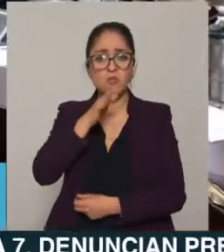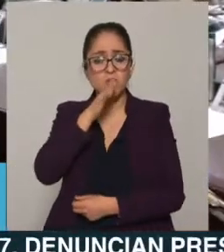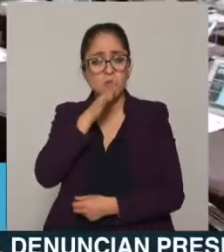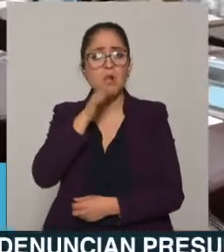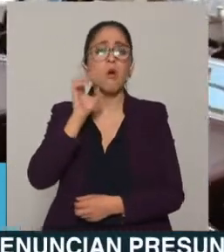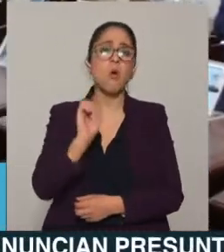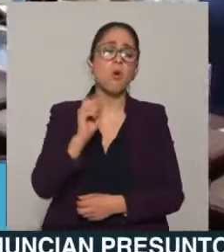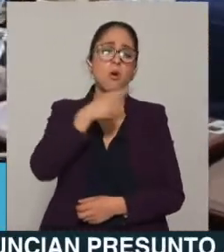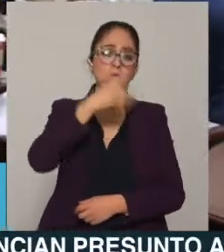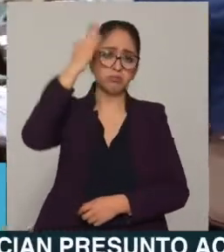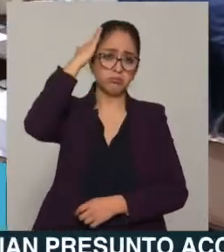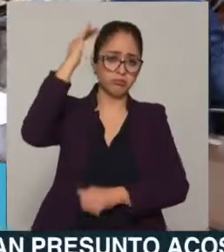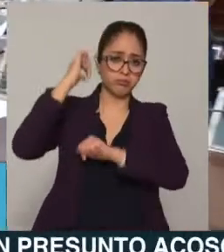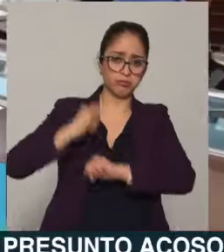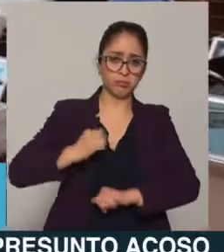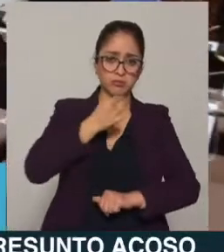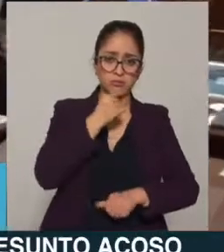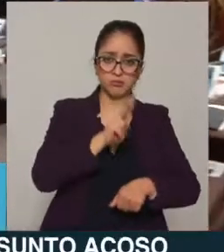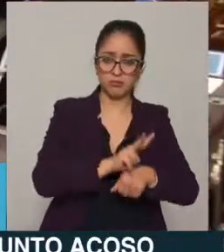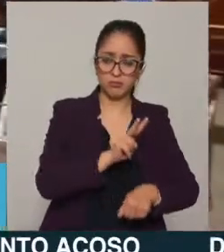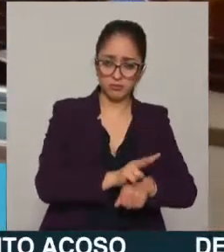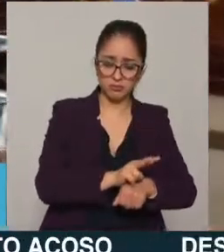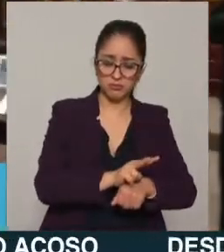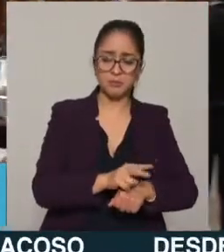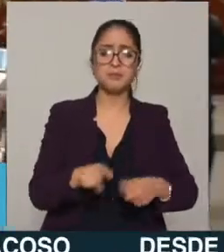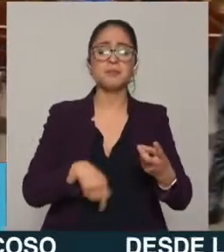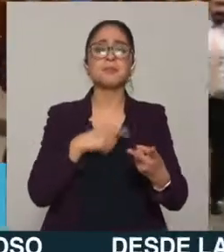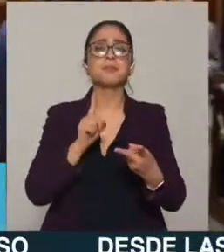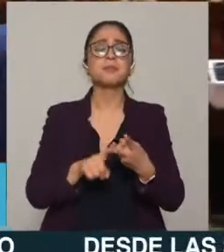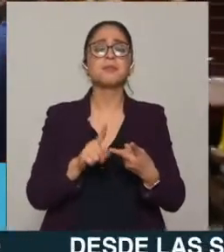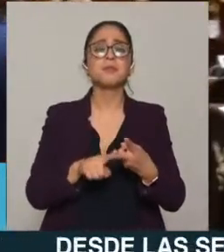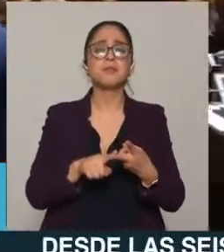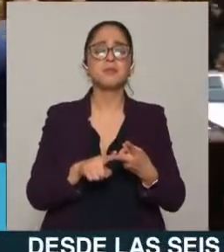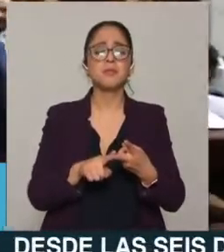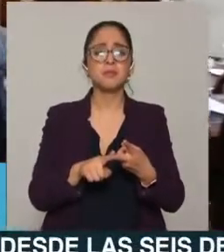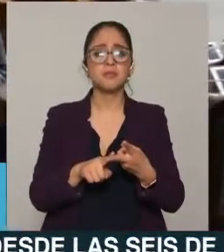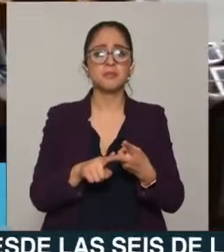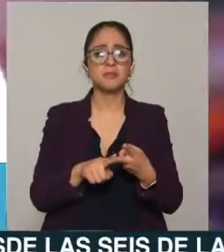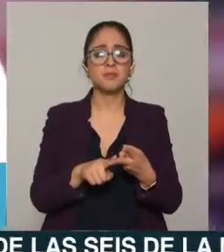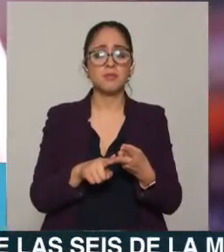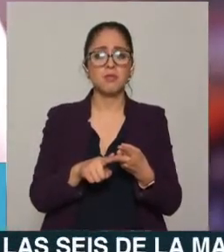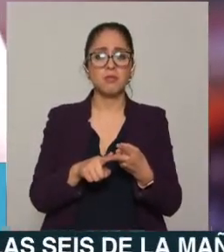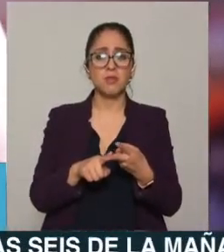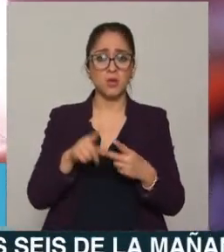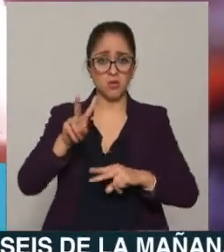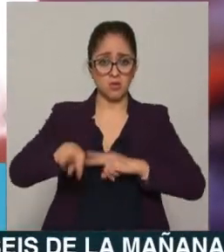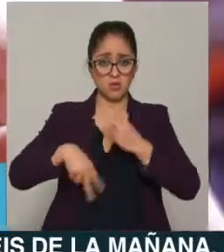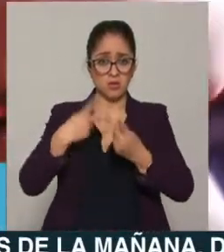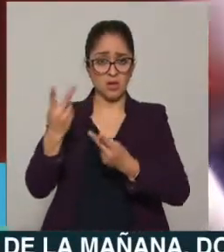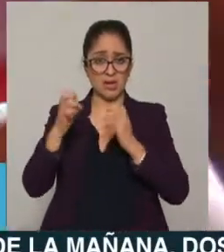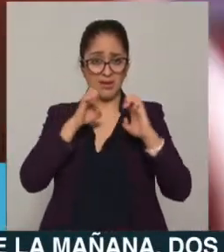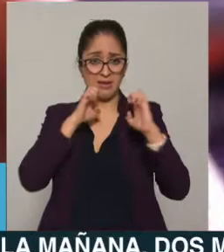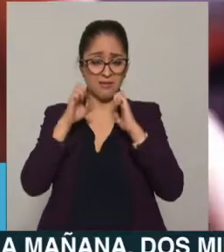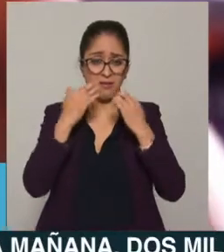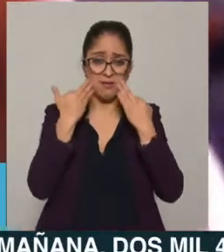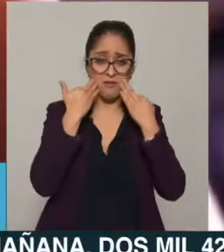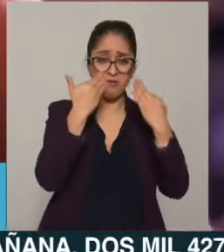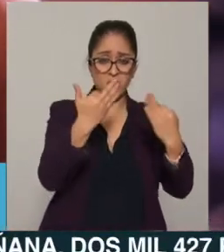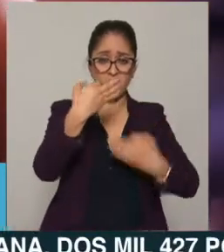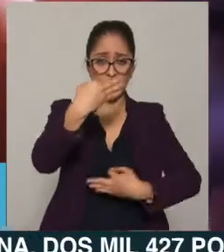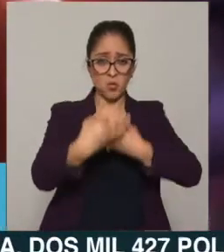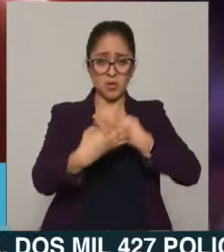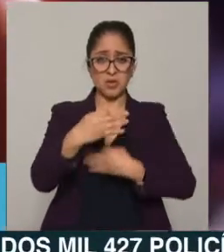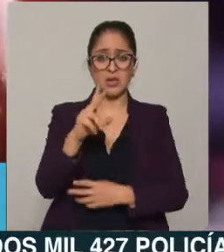tutor. Y el otro requisito es que en una entrevista ante un juez del